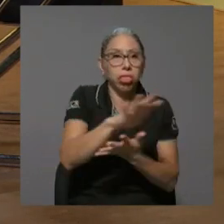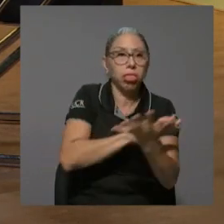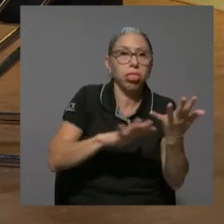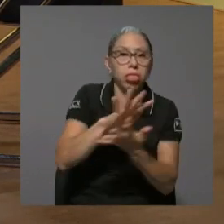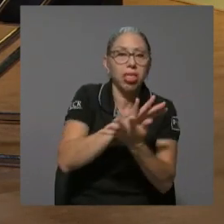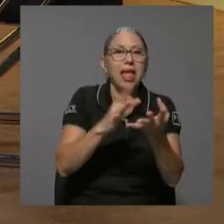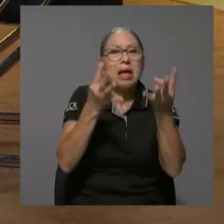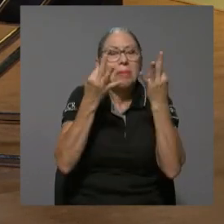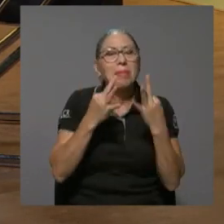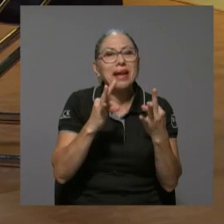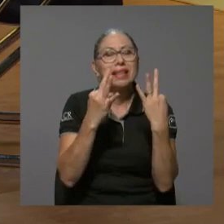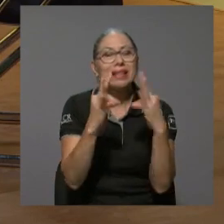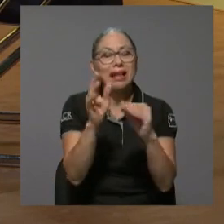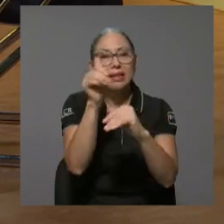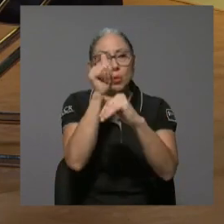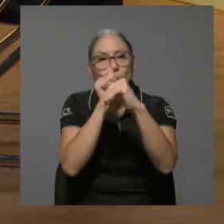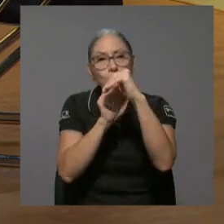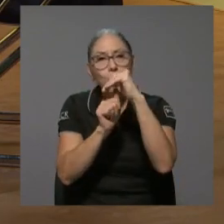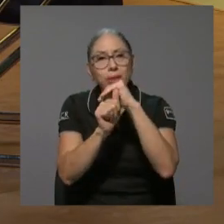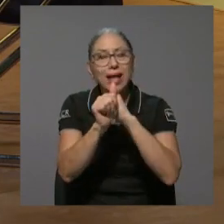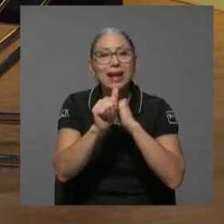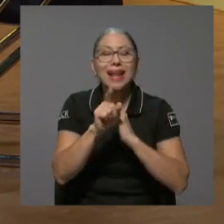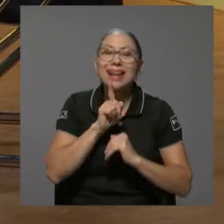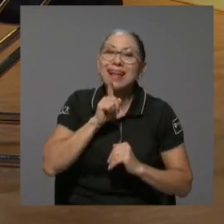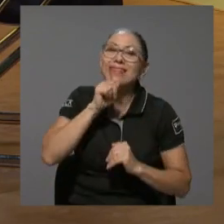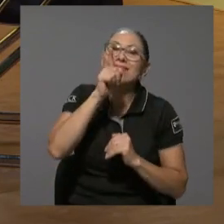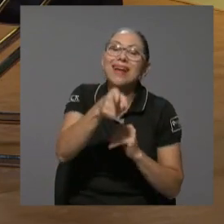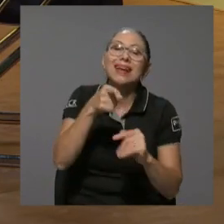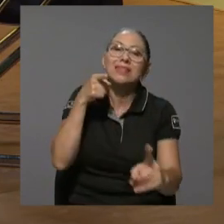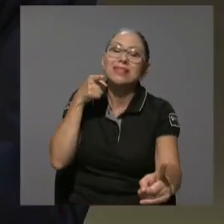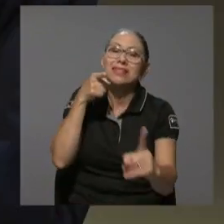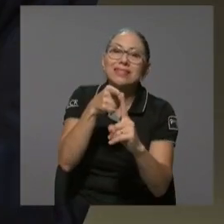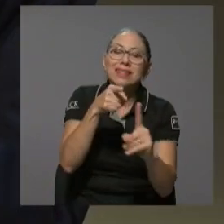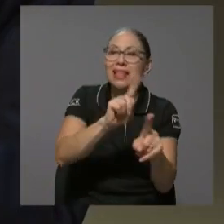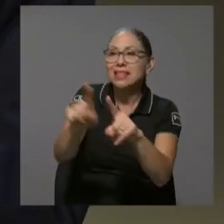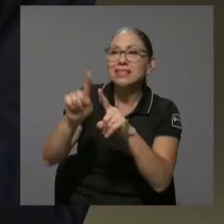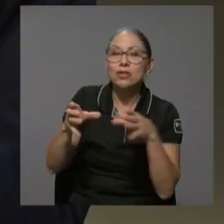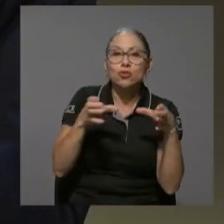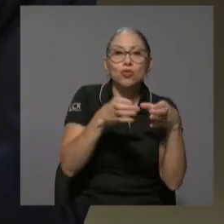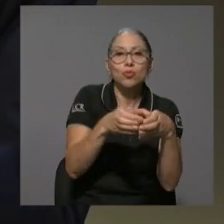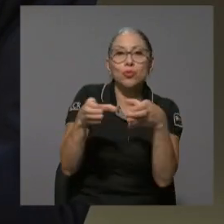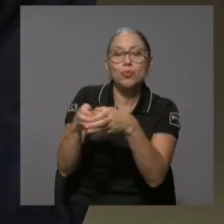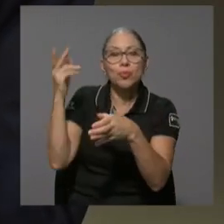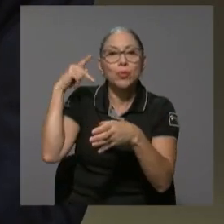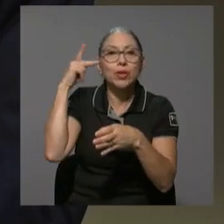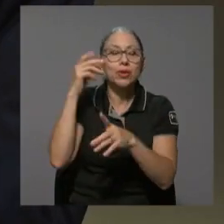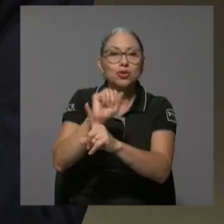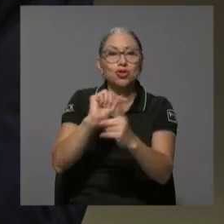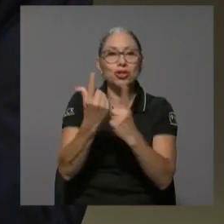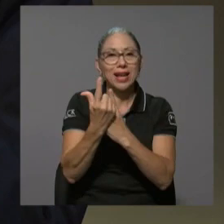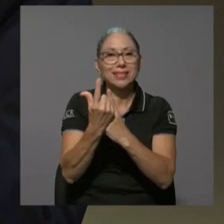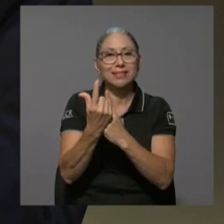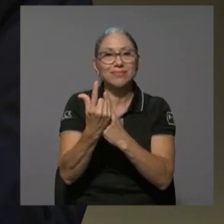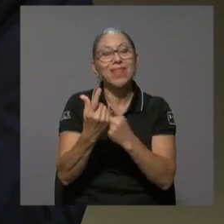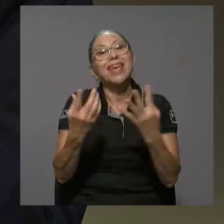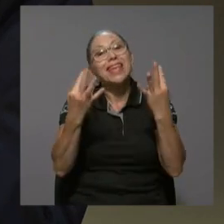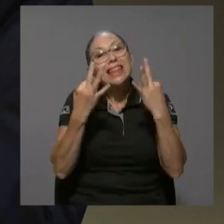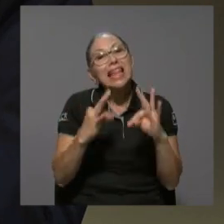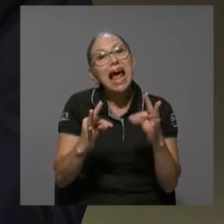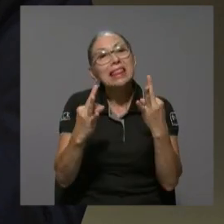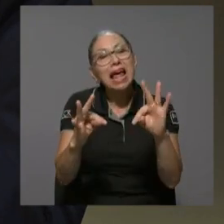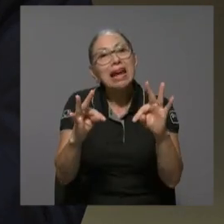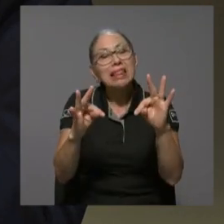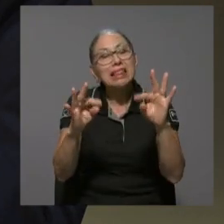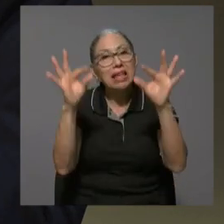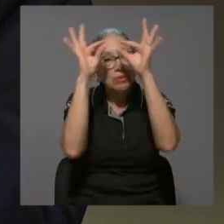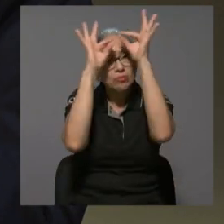reales intencionalidades de distintos actores políticos y sociales y para tratar de desacreditar realidades que se podrían